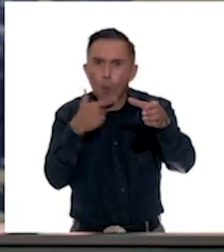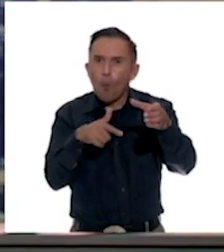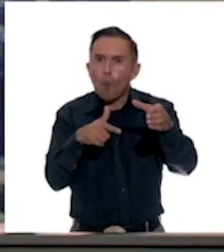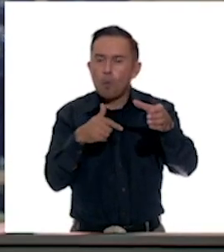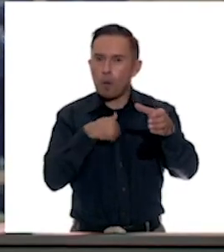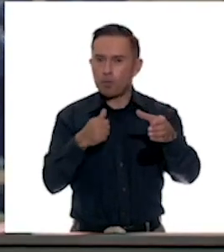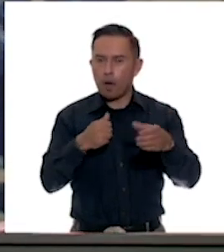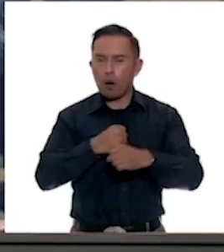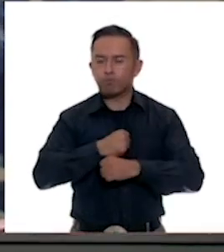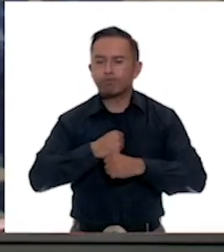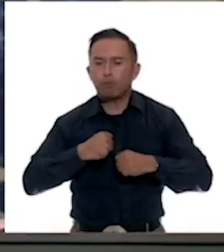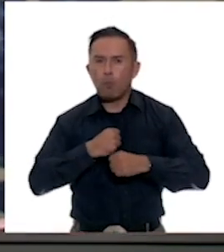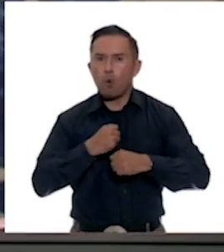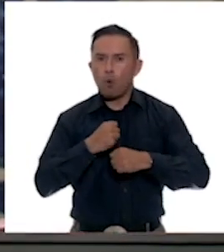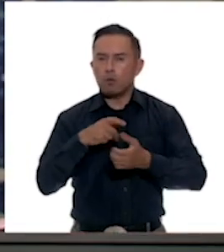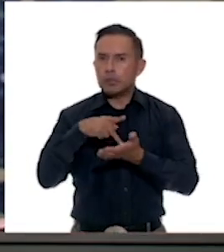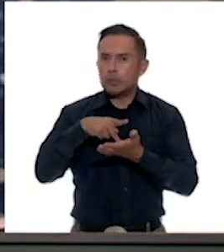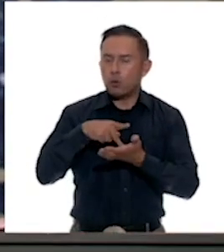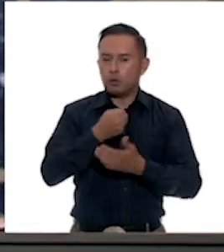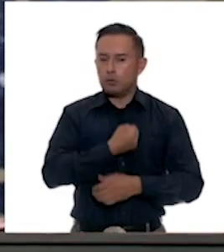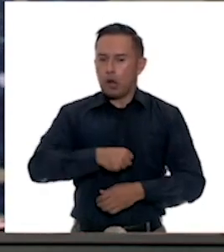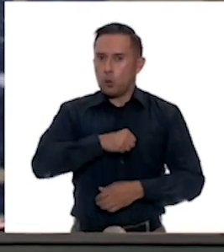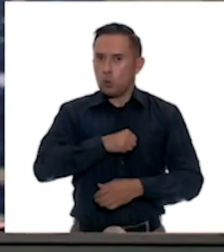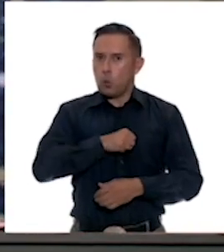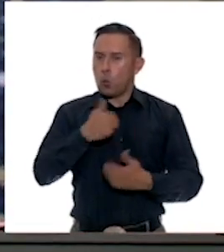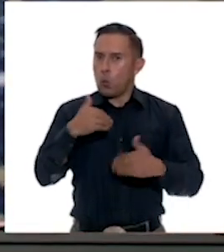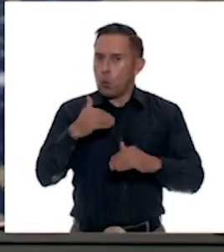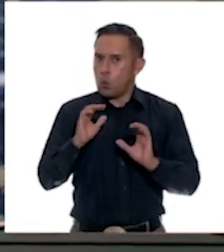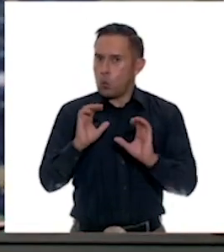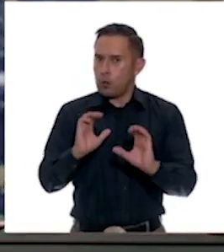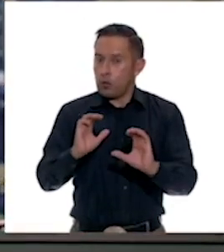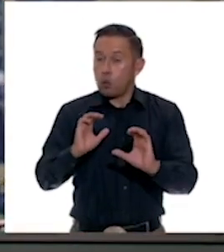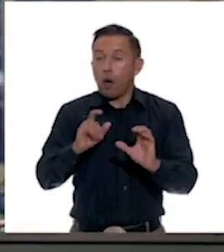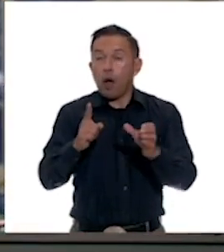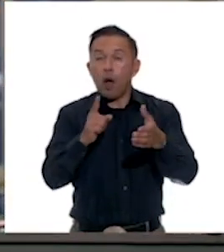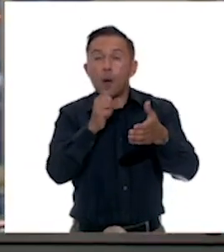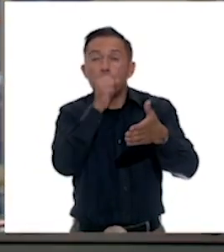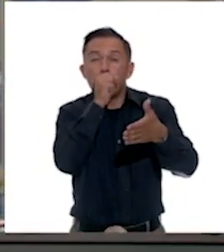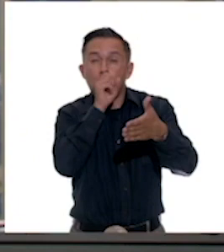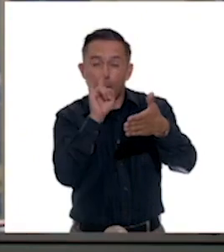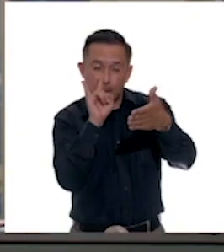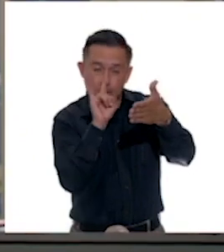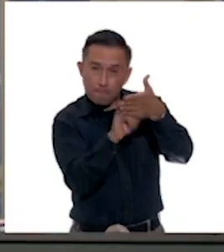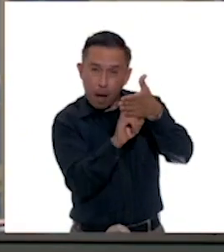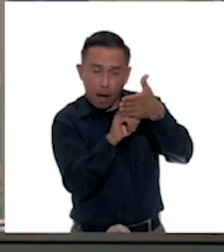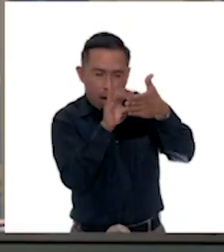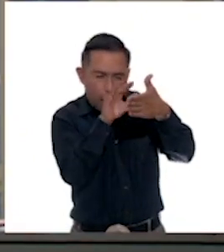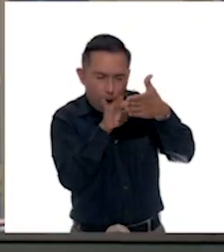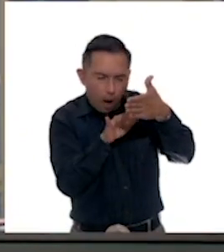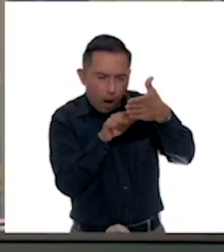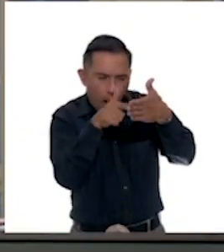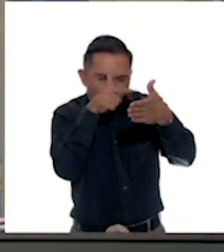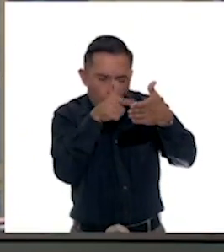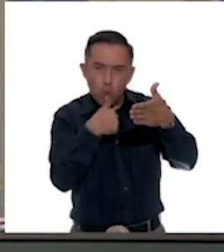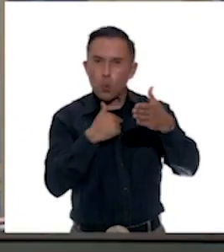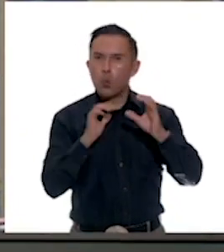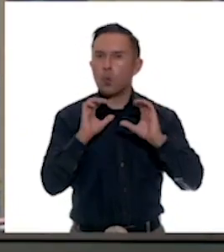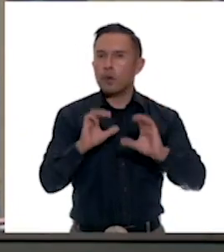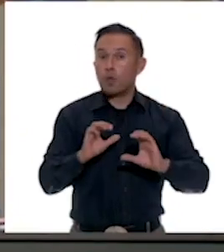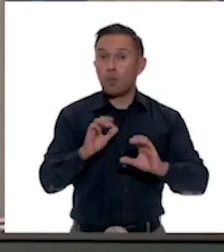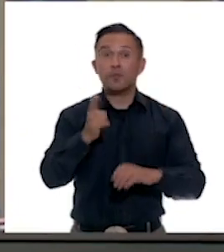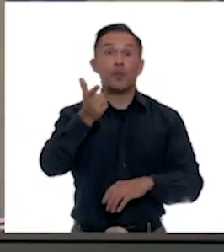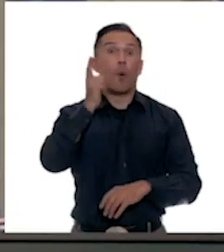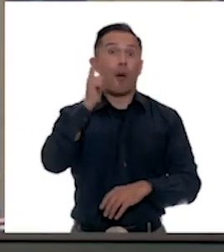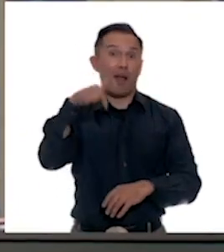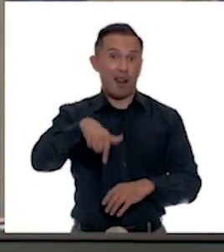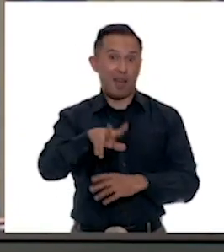nuestra salud poniendo atención a los datos que vienen impresos en cada empaque? Ojalá este programa les haya gustado y, sobre todo,